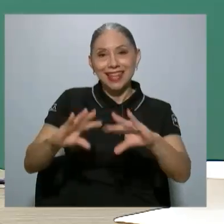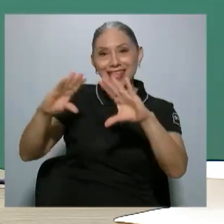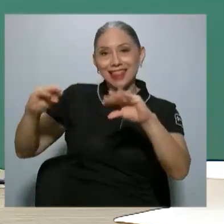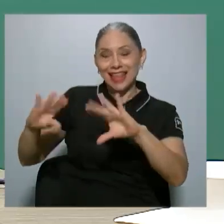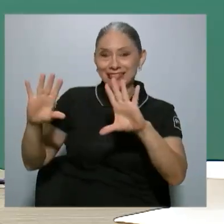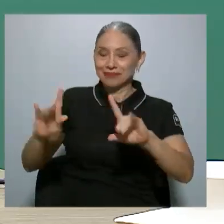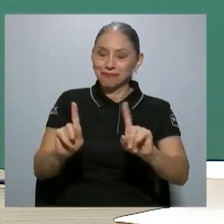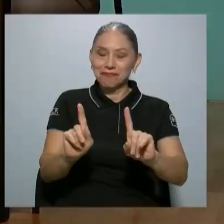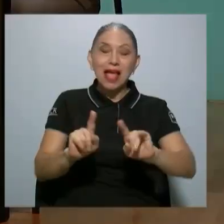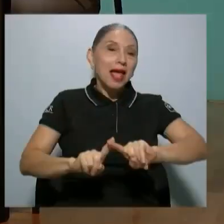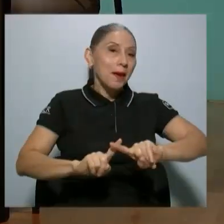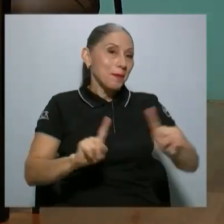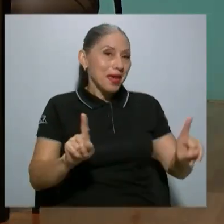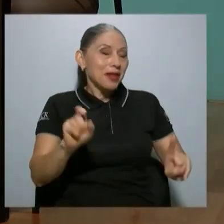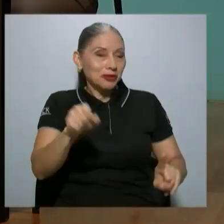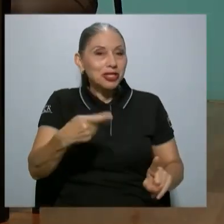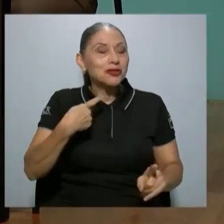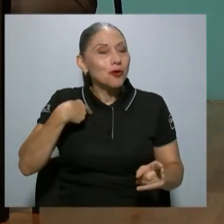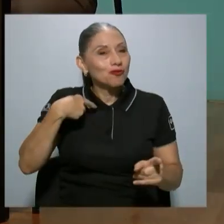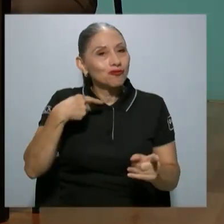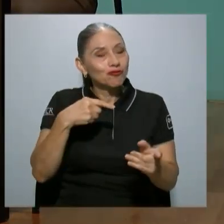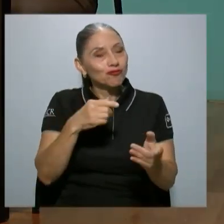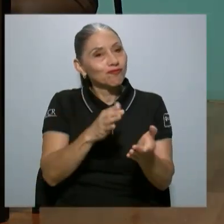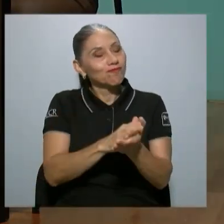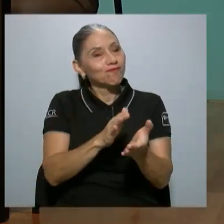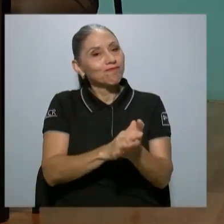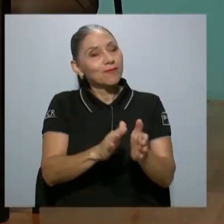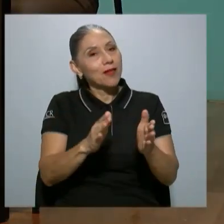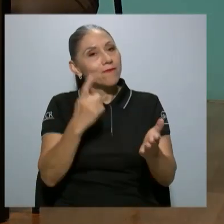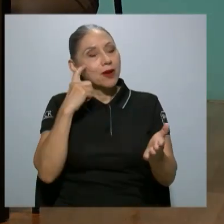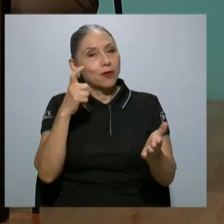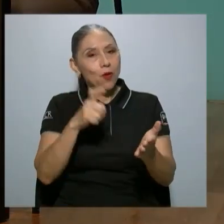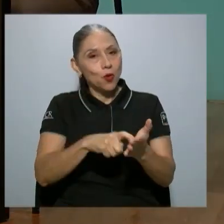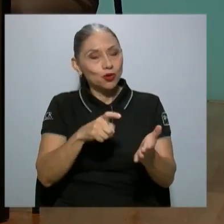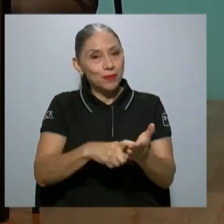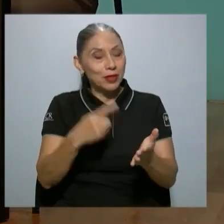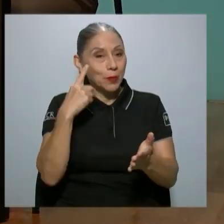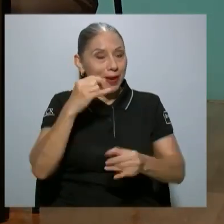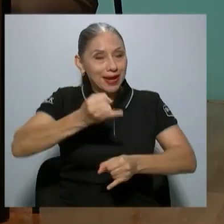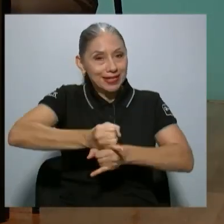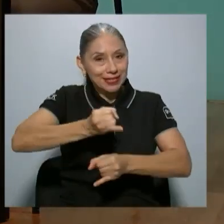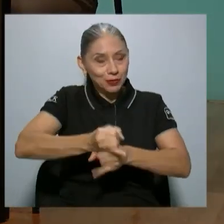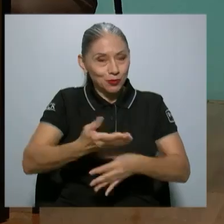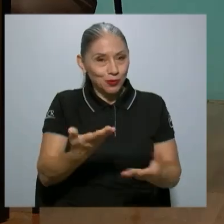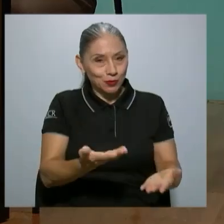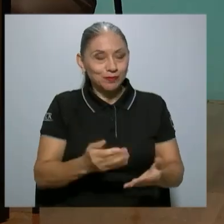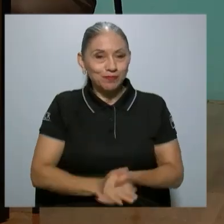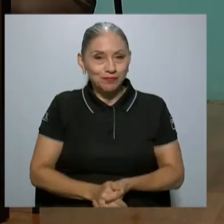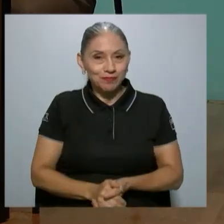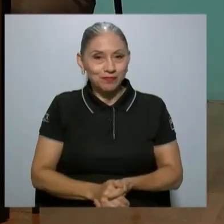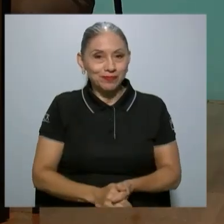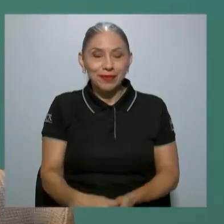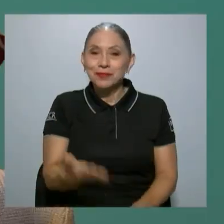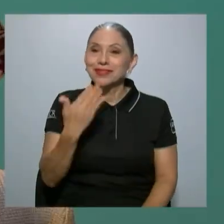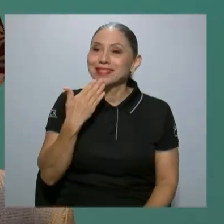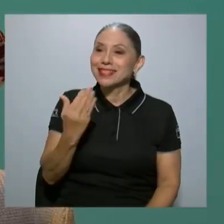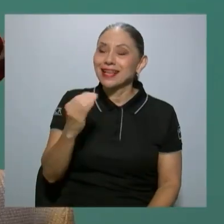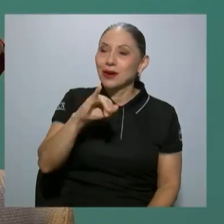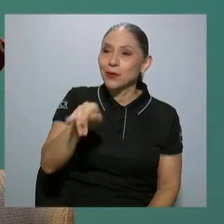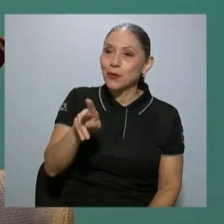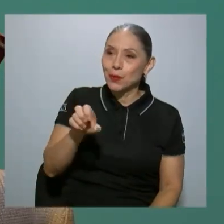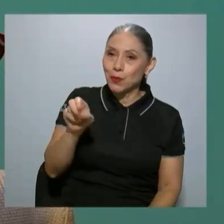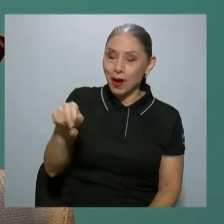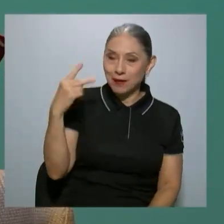sí mi reconocimiento para el instituto. Muchísimas gracias, don Juan, por